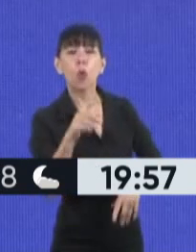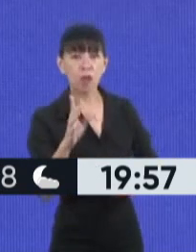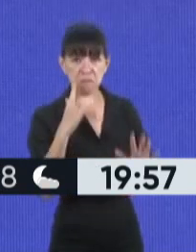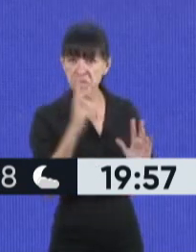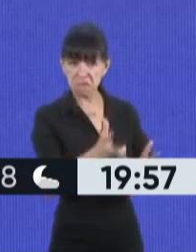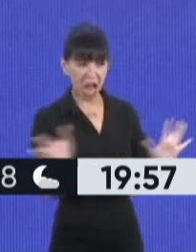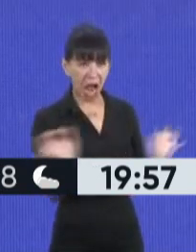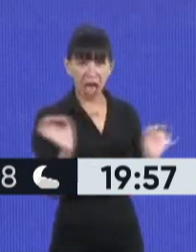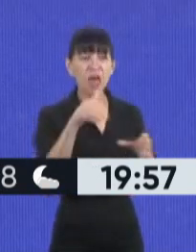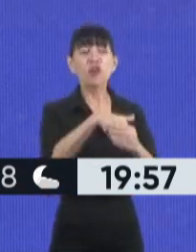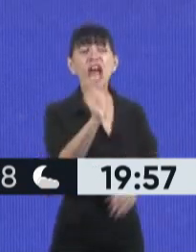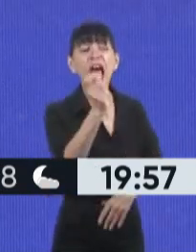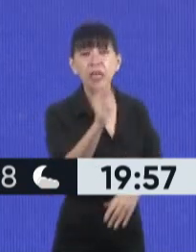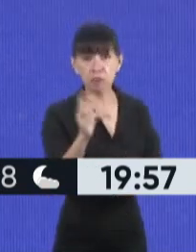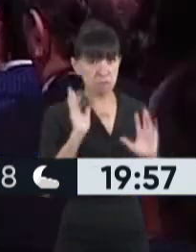Eso fue lo que hicimos.